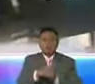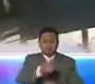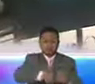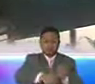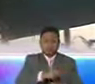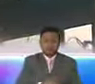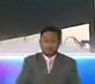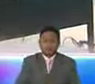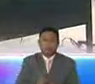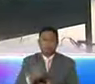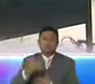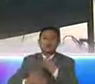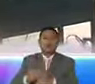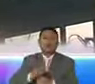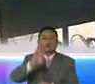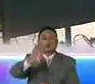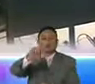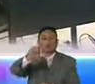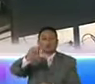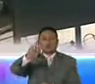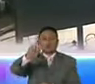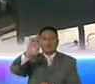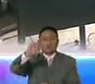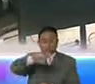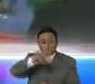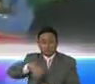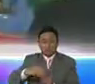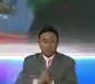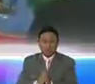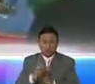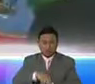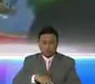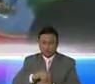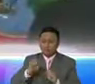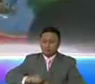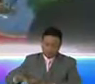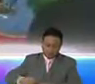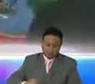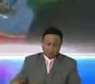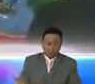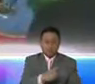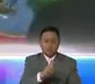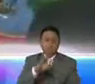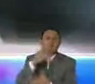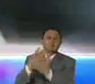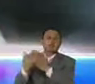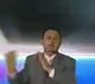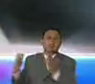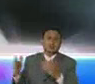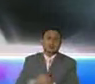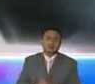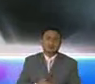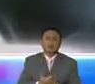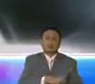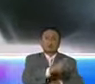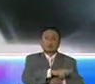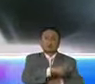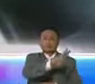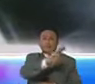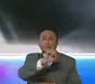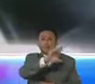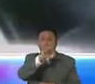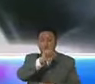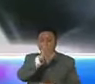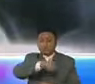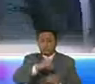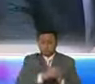juez de lo penal, Jorge Blum, acogió el pedido de la fiscalía y dispuso la prisión preventiva de Delgado. El fiscal Carlos Bacamancheno también solicitó cede